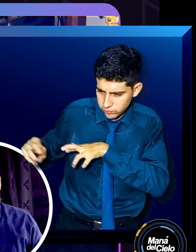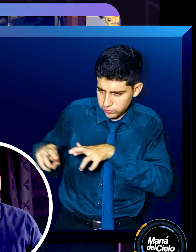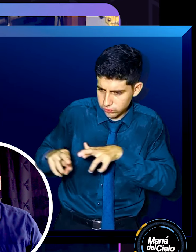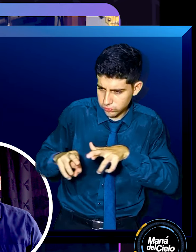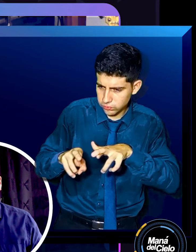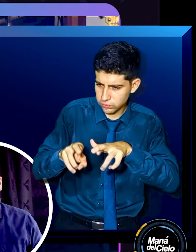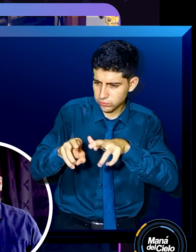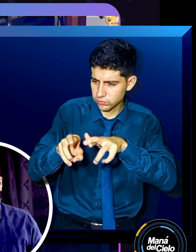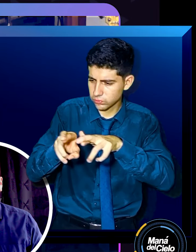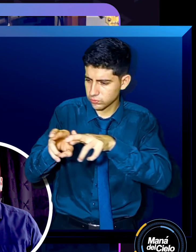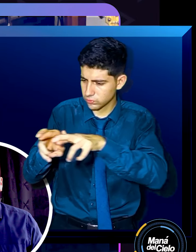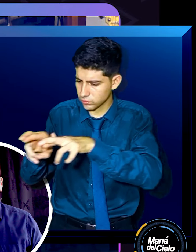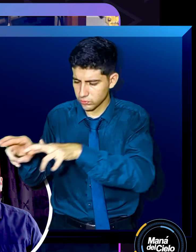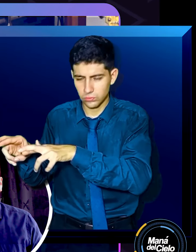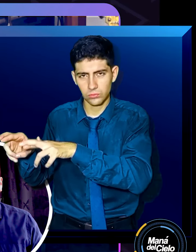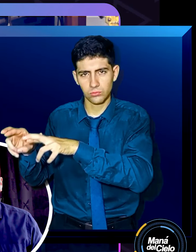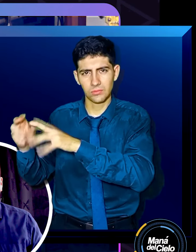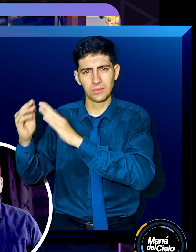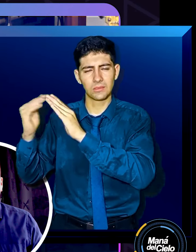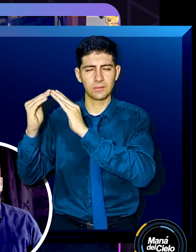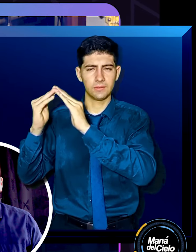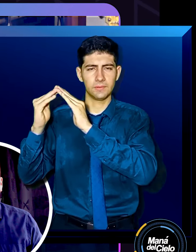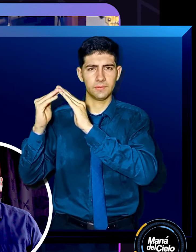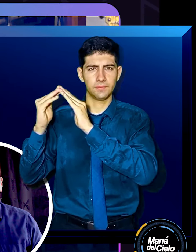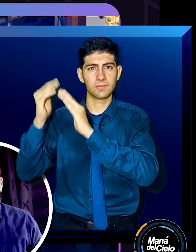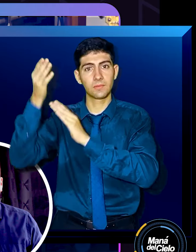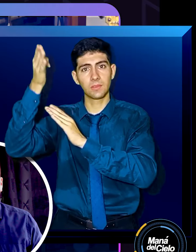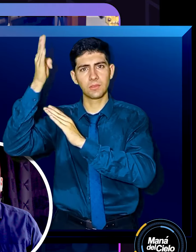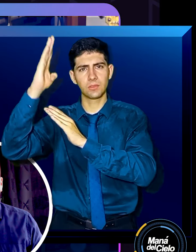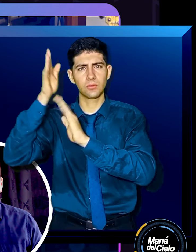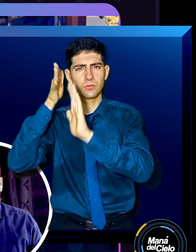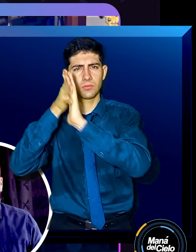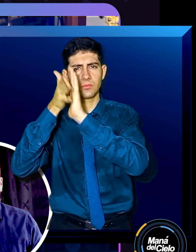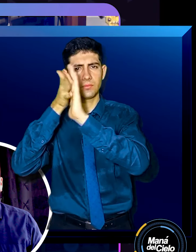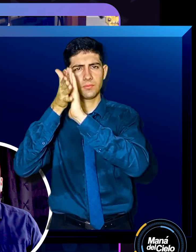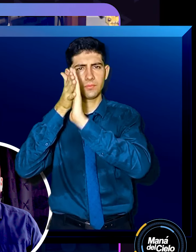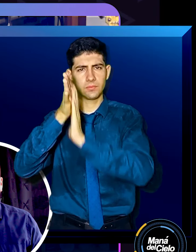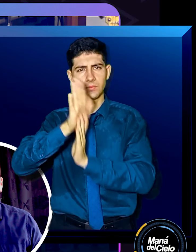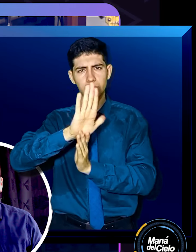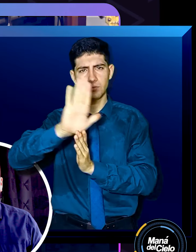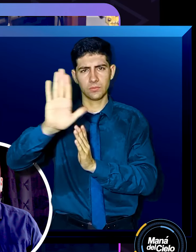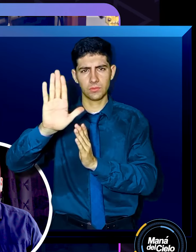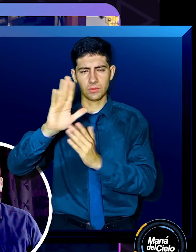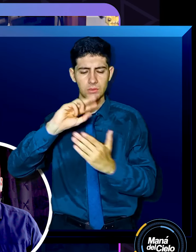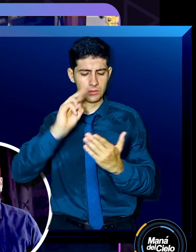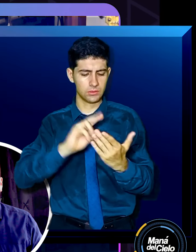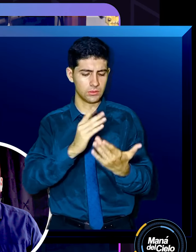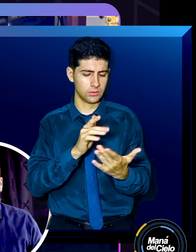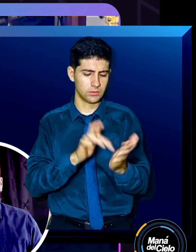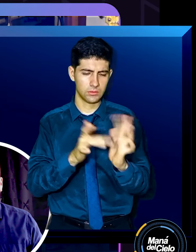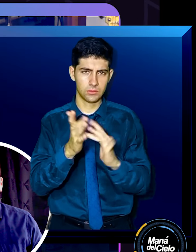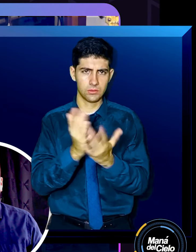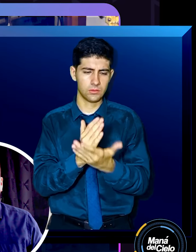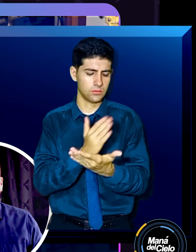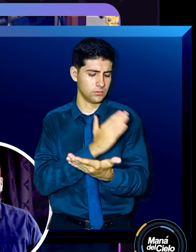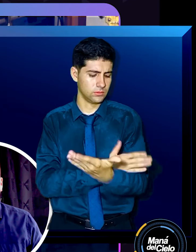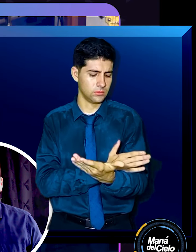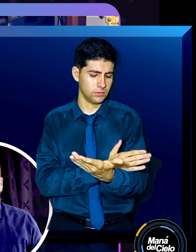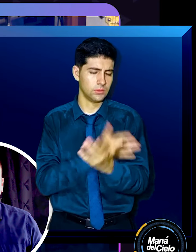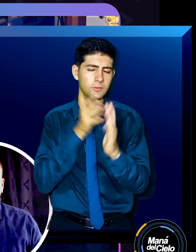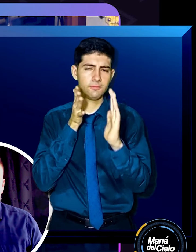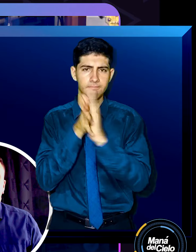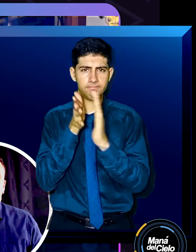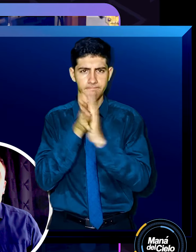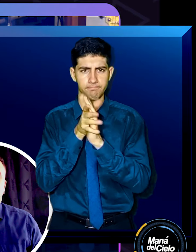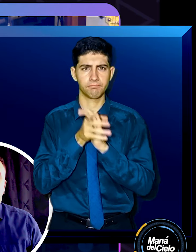lado derecho de la casa, el sur. Dios tiene un mensaje. Si usted lee el Antiguo Testamento, usted encuentra mucho